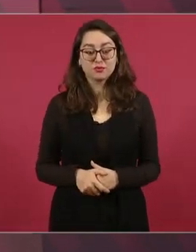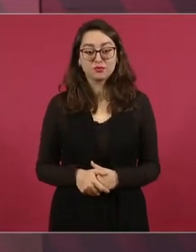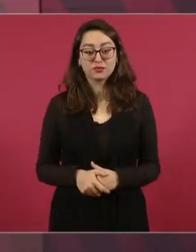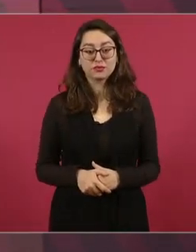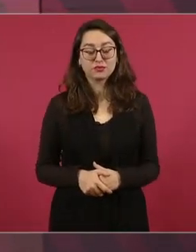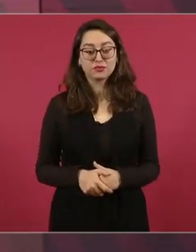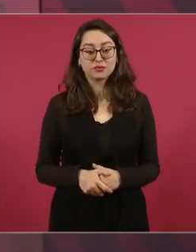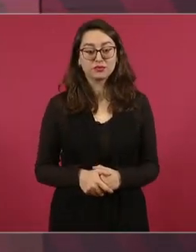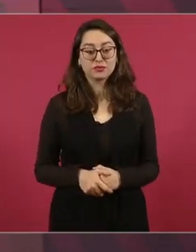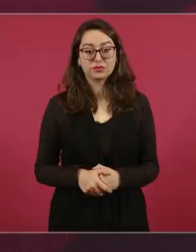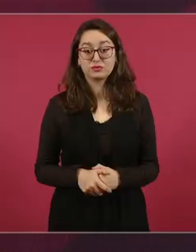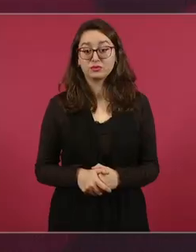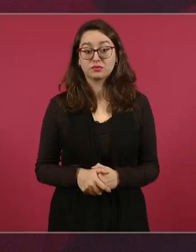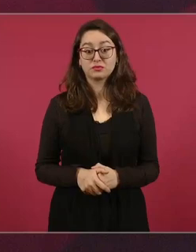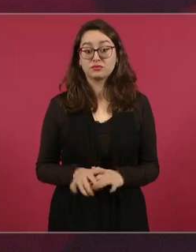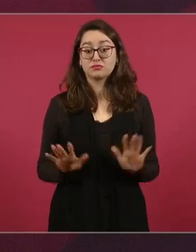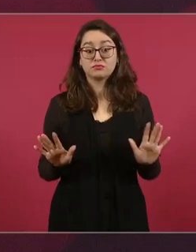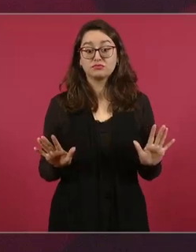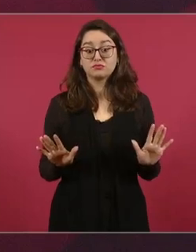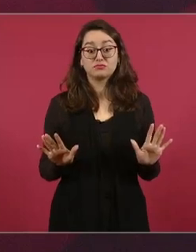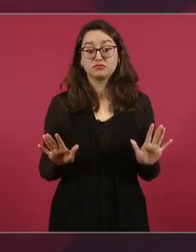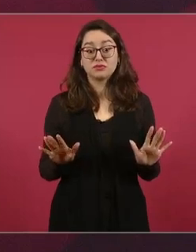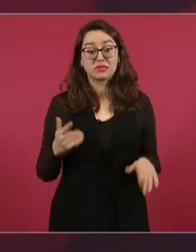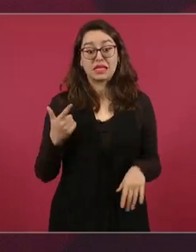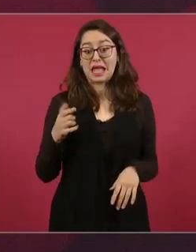Esto no es un asunto de género.